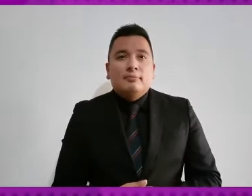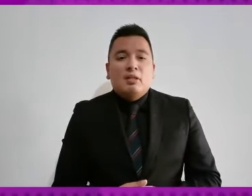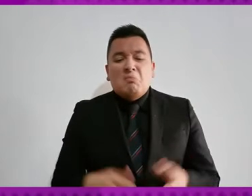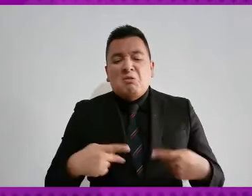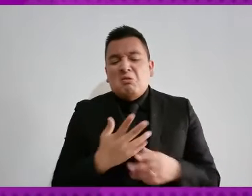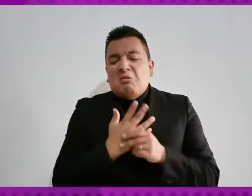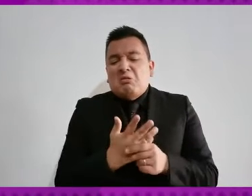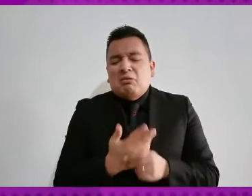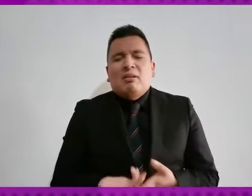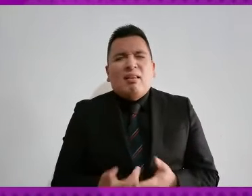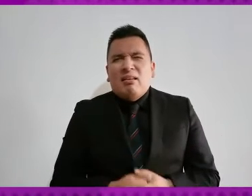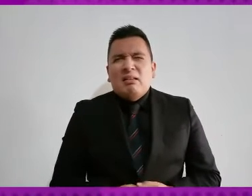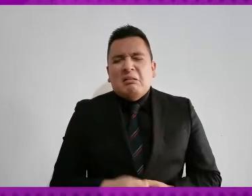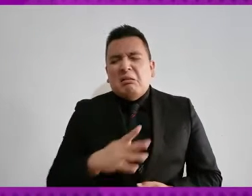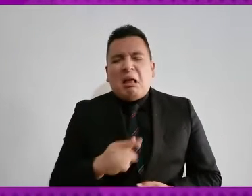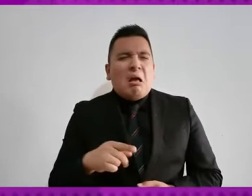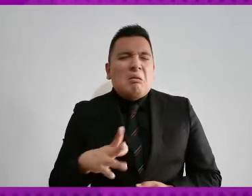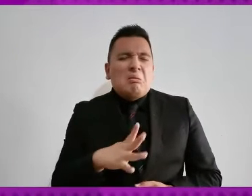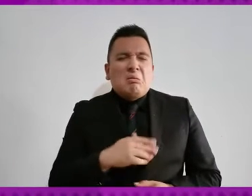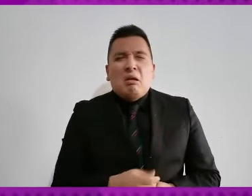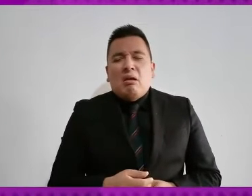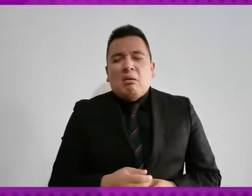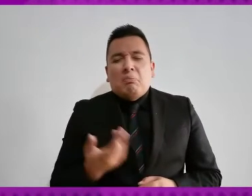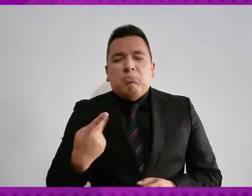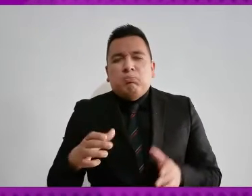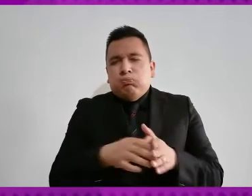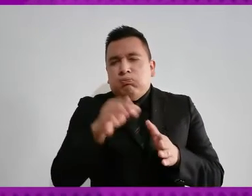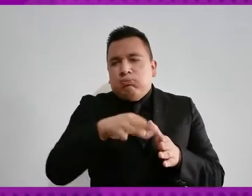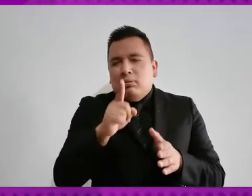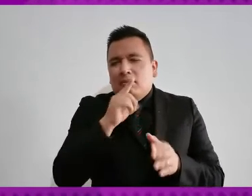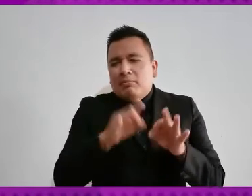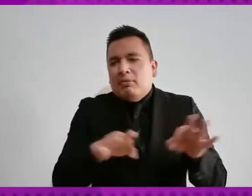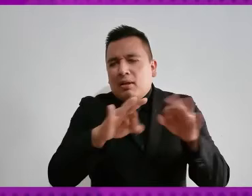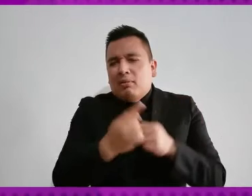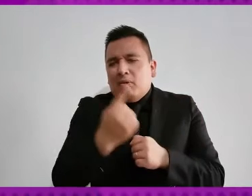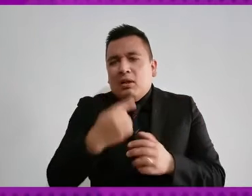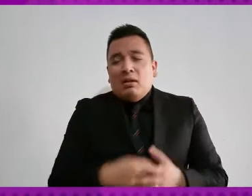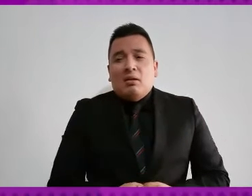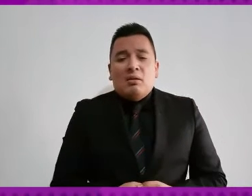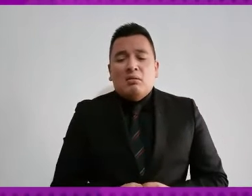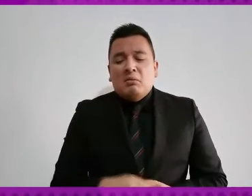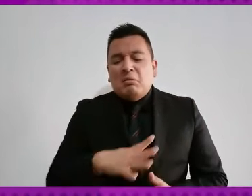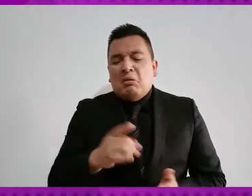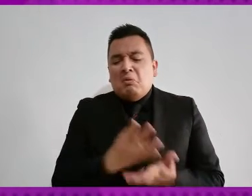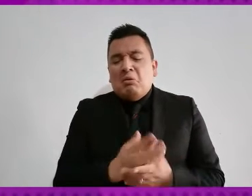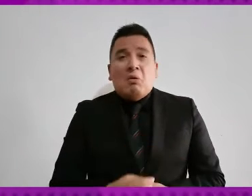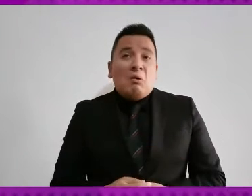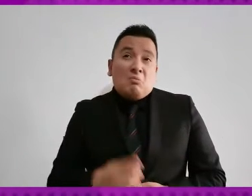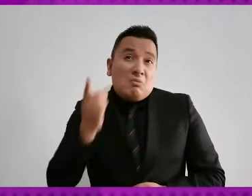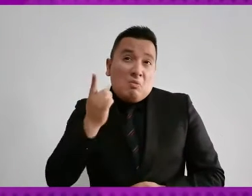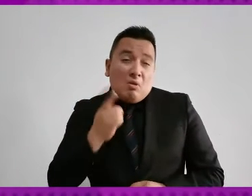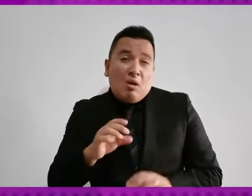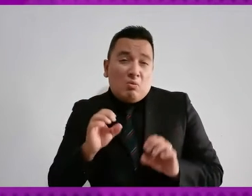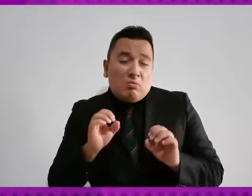las elecciones intermedias tienden a ir a la baja, y se le llama intermedia cuando en el ámbito de una elección efectivamente solo se eligen